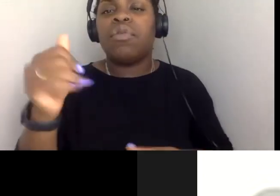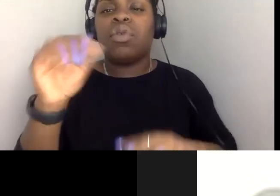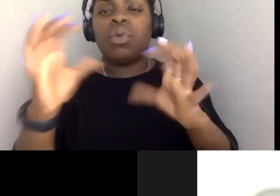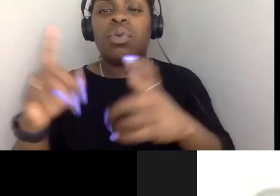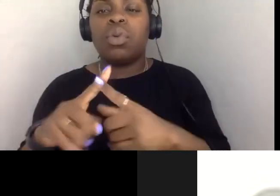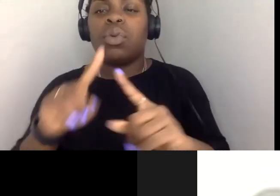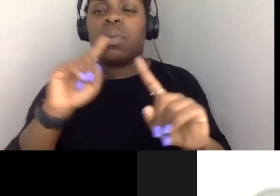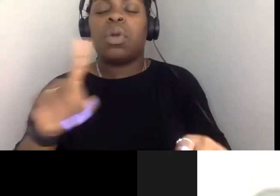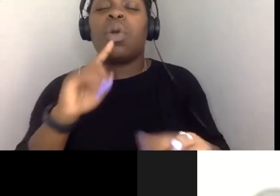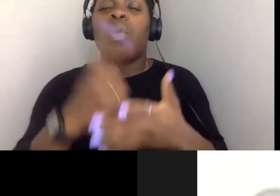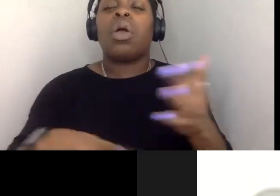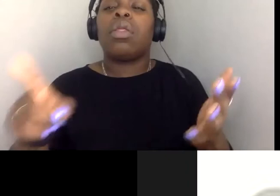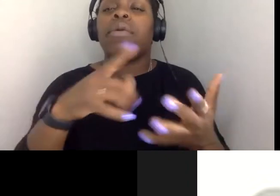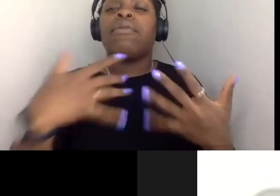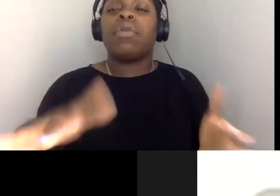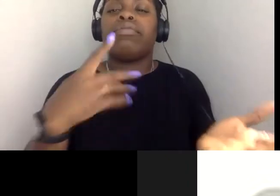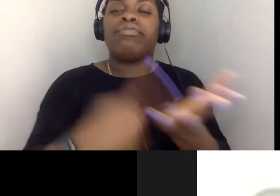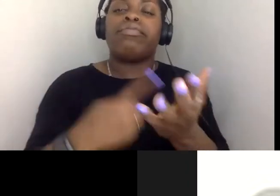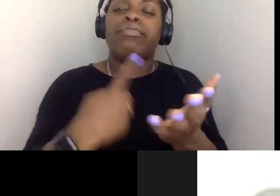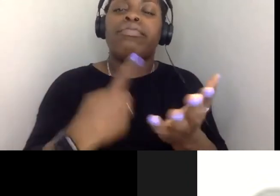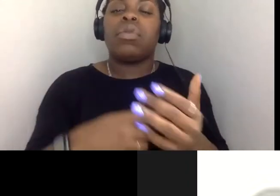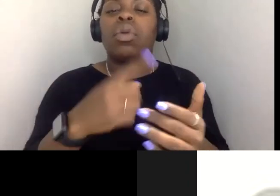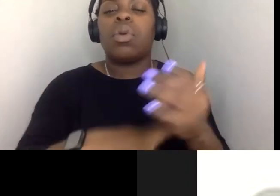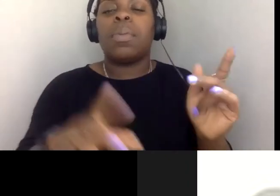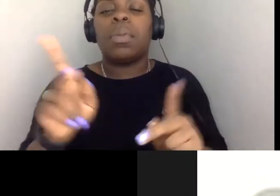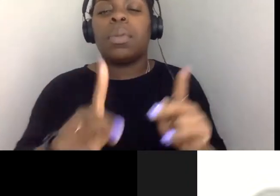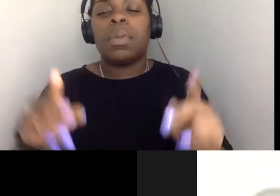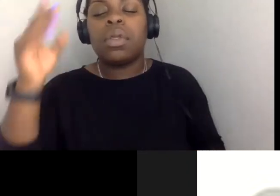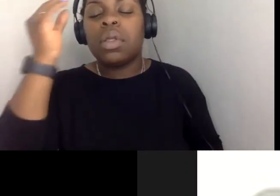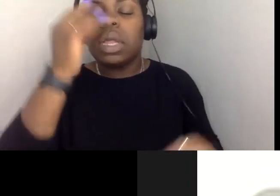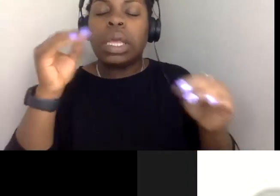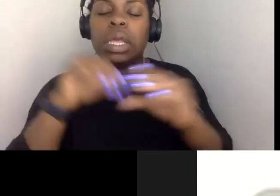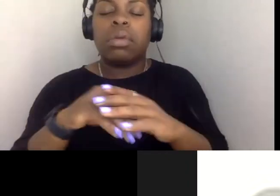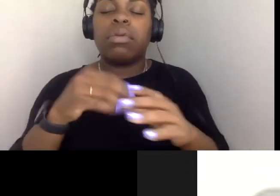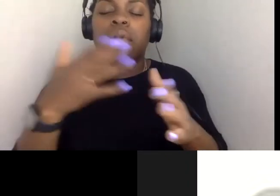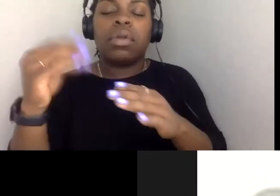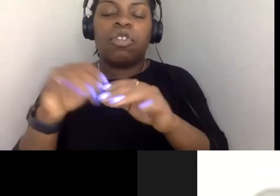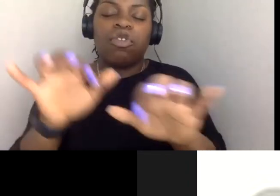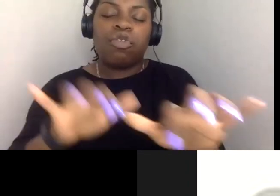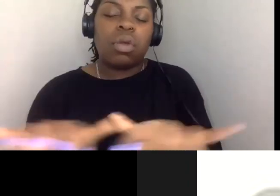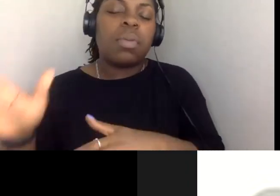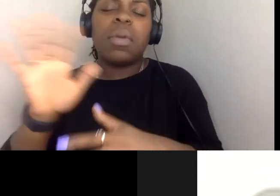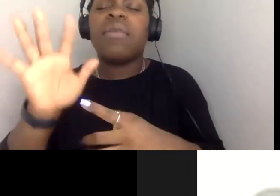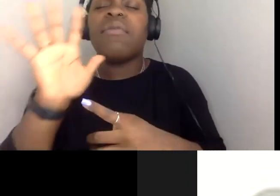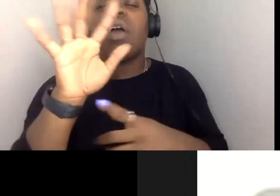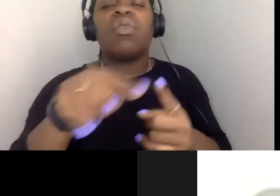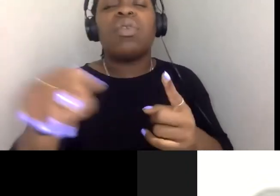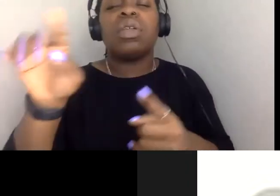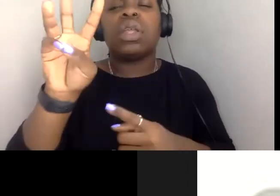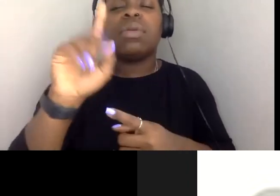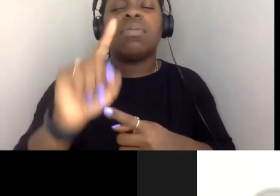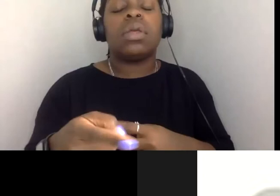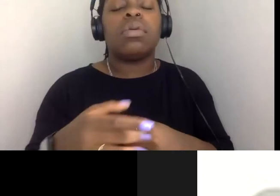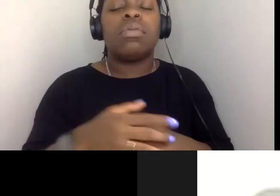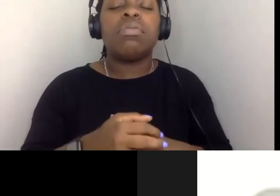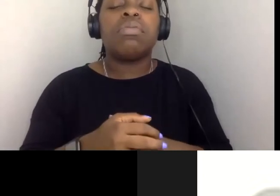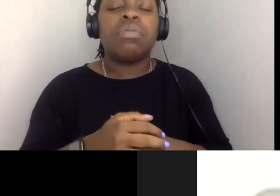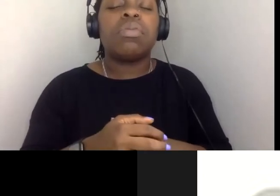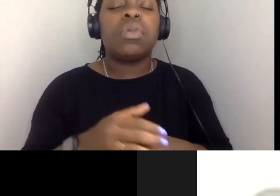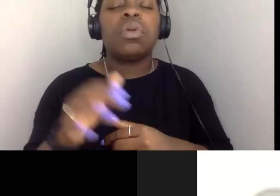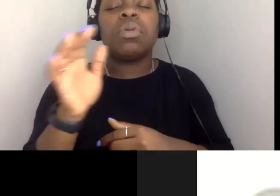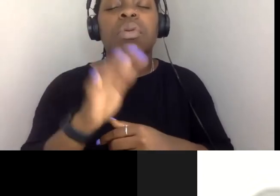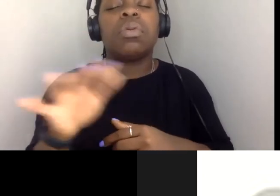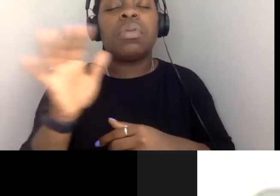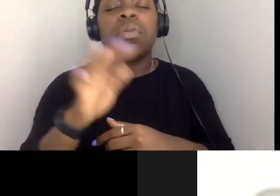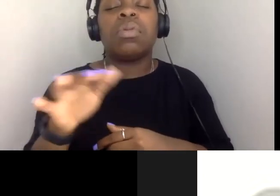vamos a preguntarle a algunos grupos que puedan compartir de lo que encontraron. So, vamos a tomar como 5 o 6 minutos a